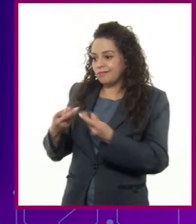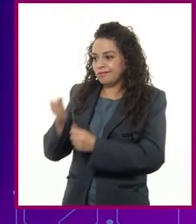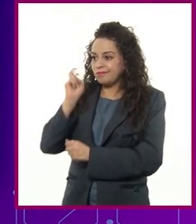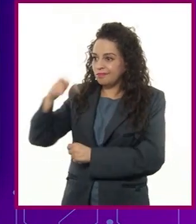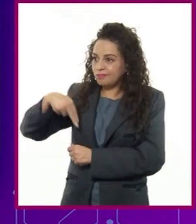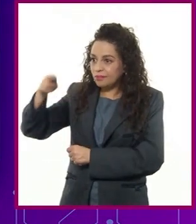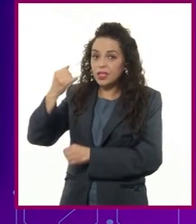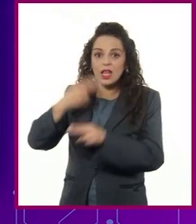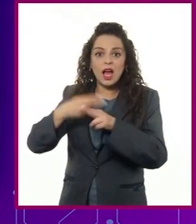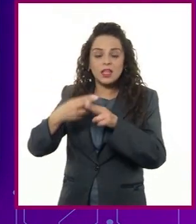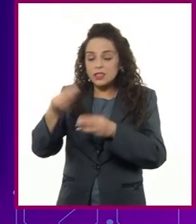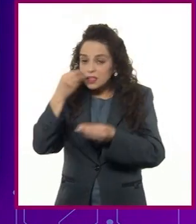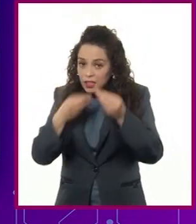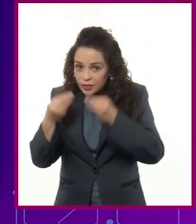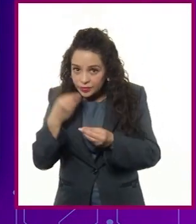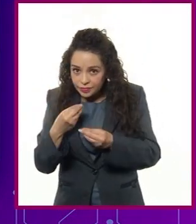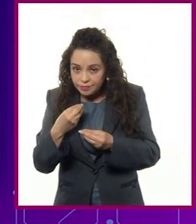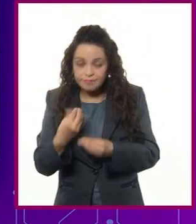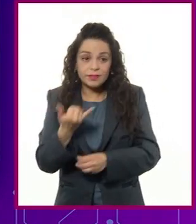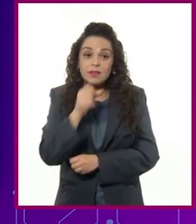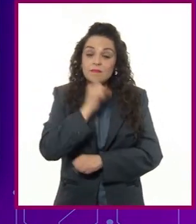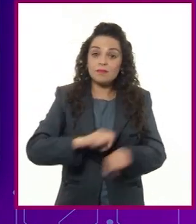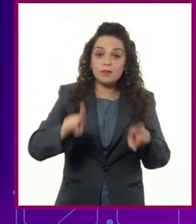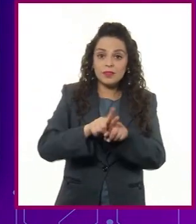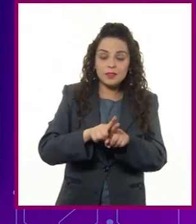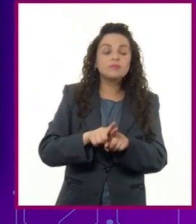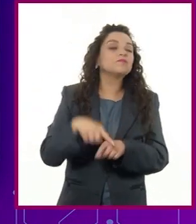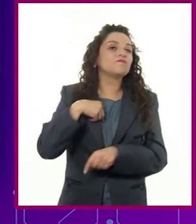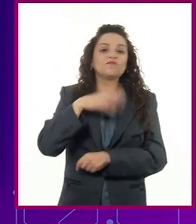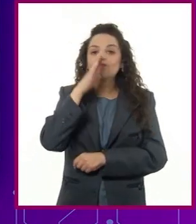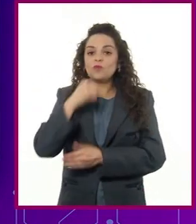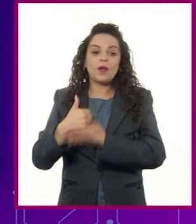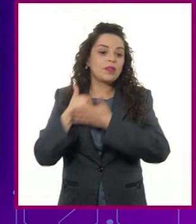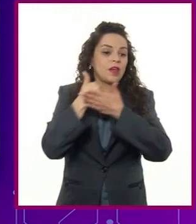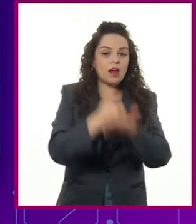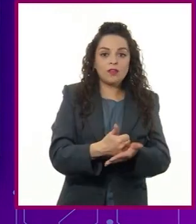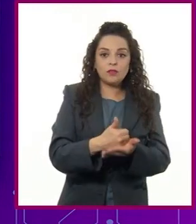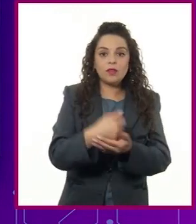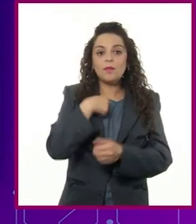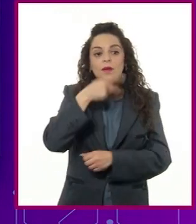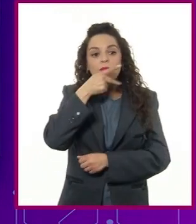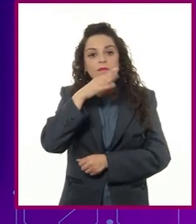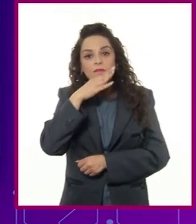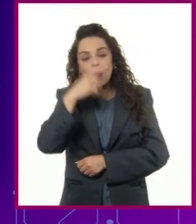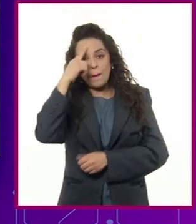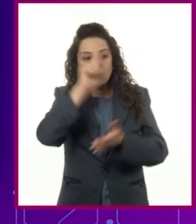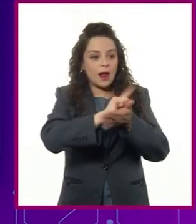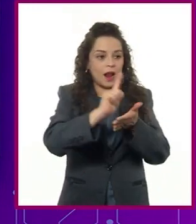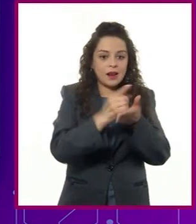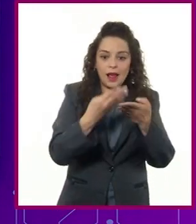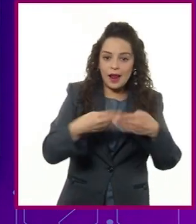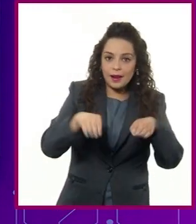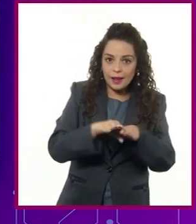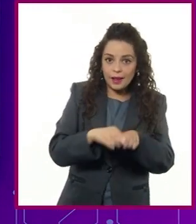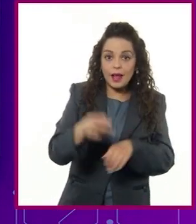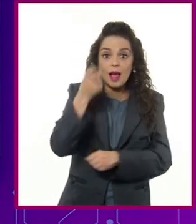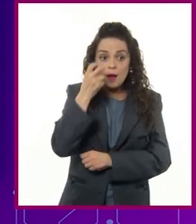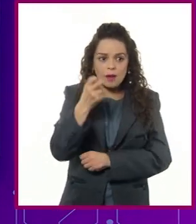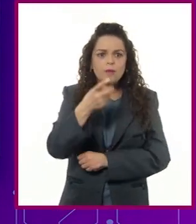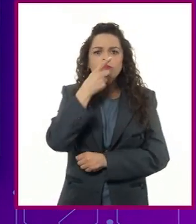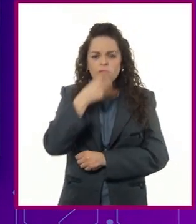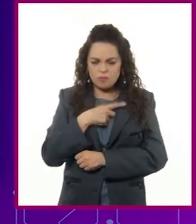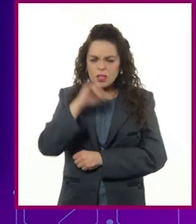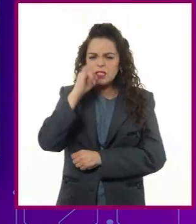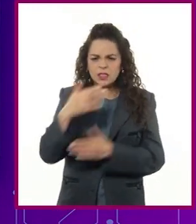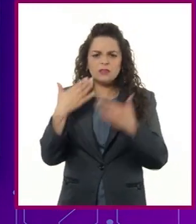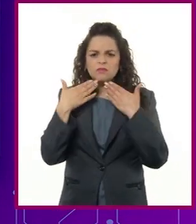comida. También eso implicaba que ya no podría ayudar a mis padres con los quehaceres de la casa, así que hablé con ellos y me dijeron que estaba bien que me inscribiera